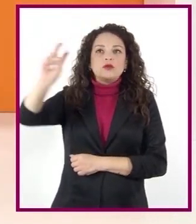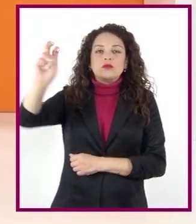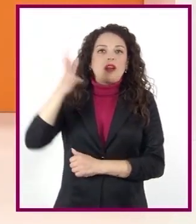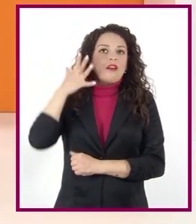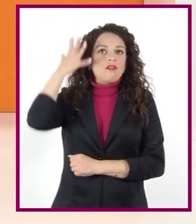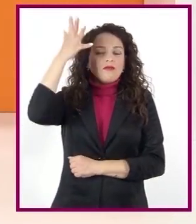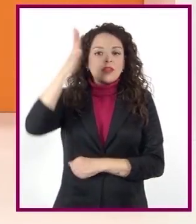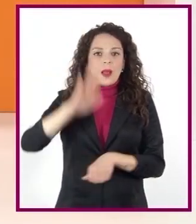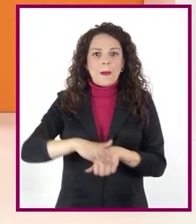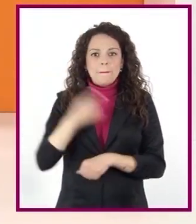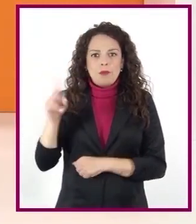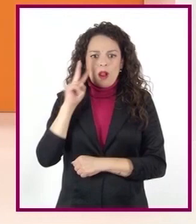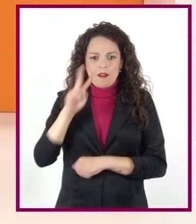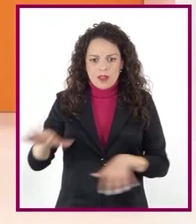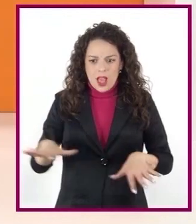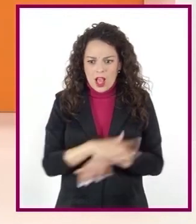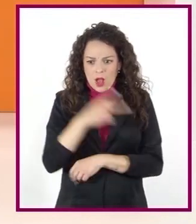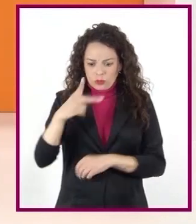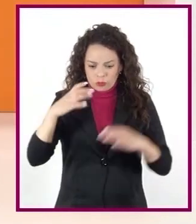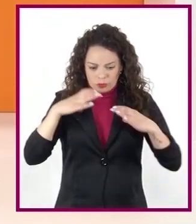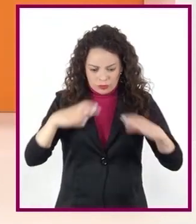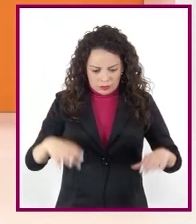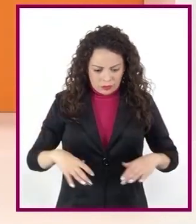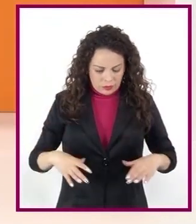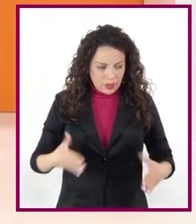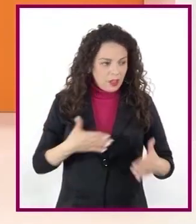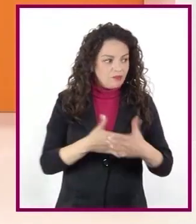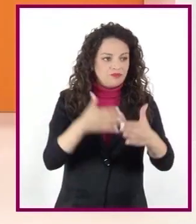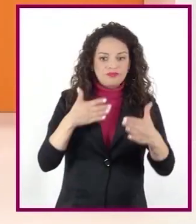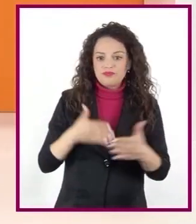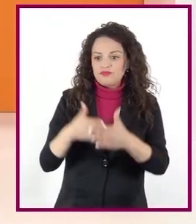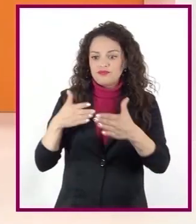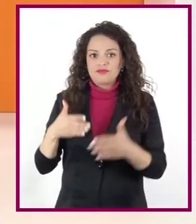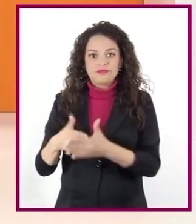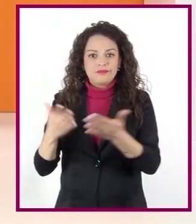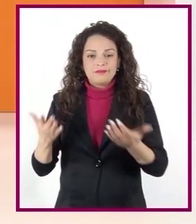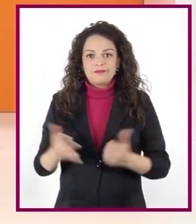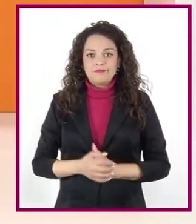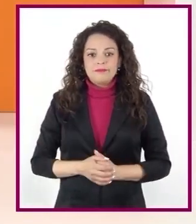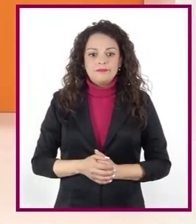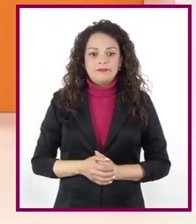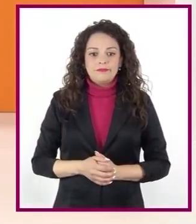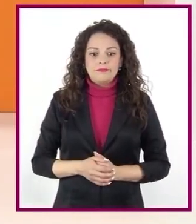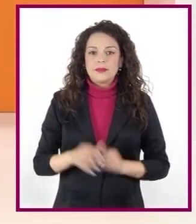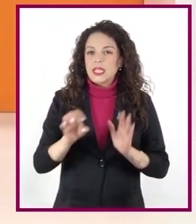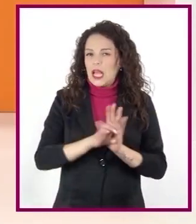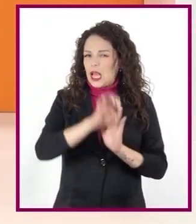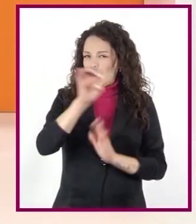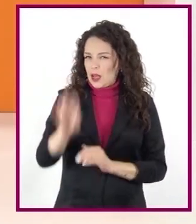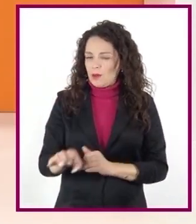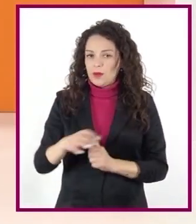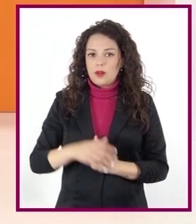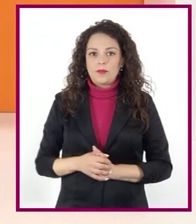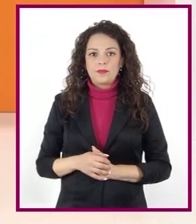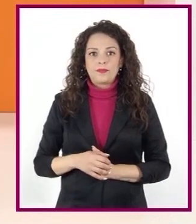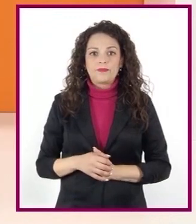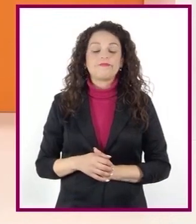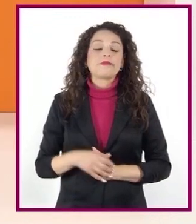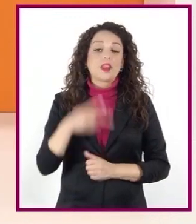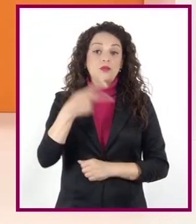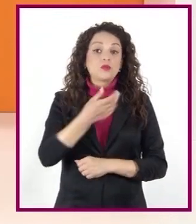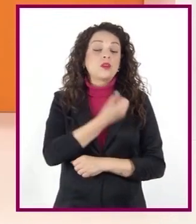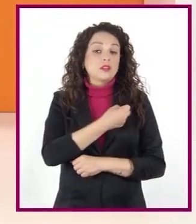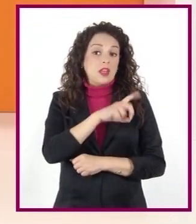encontraría en las condiciones o circunstancias de su entorno o ambiente, como por ejemplo su condición de